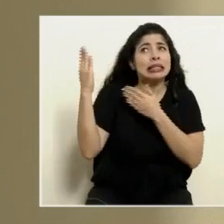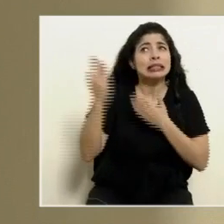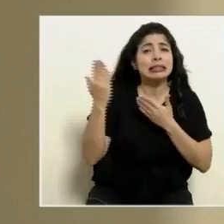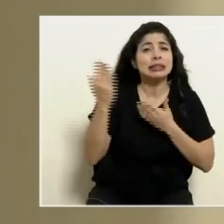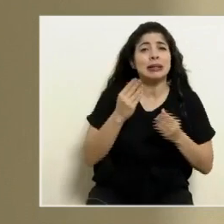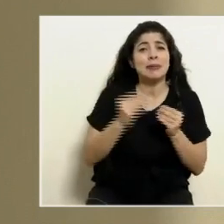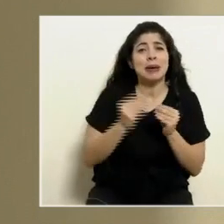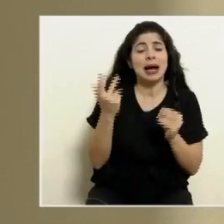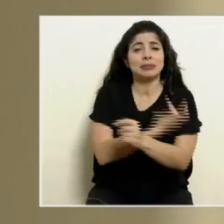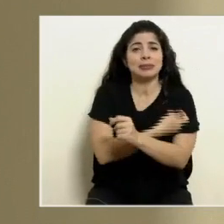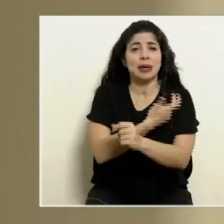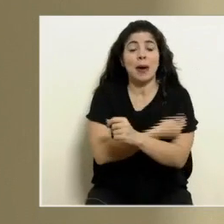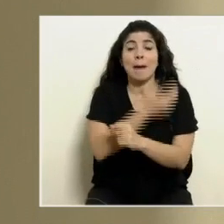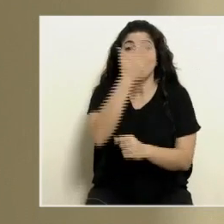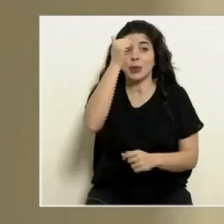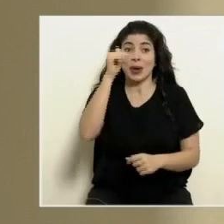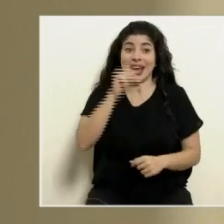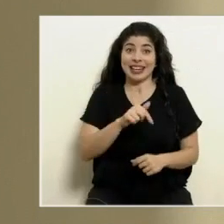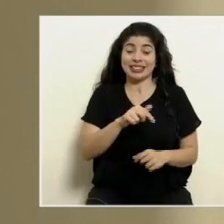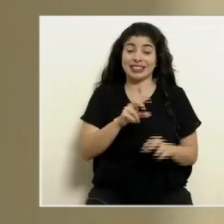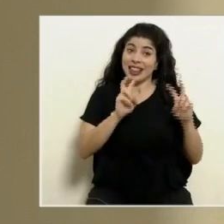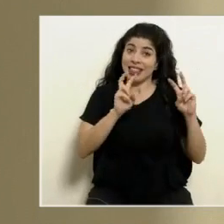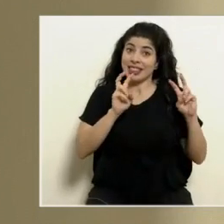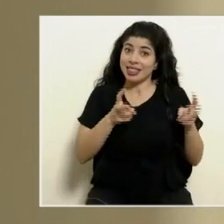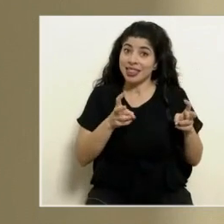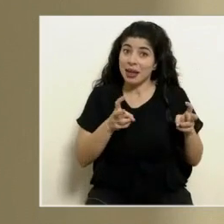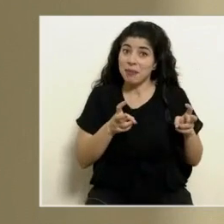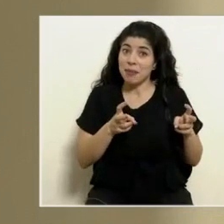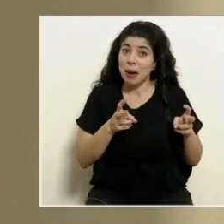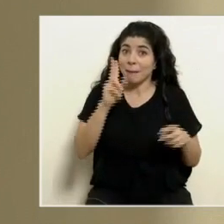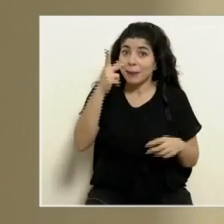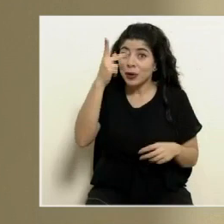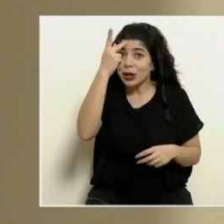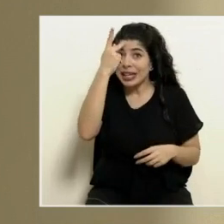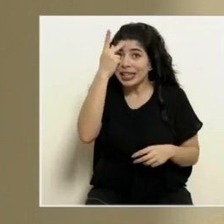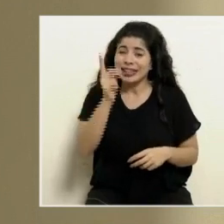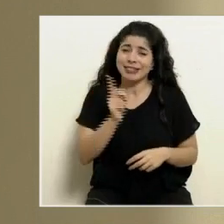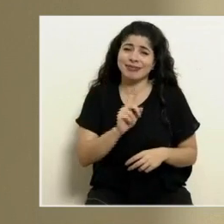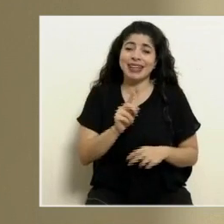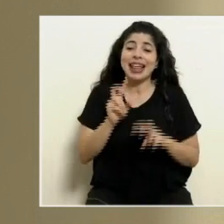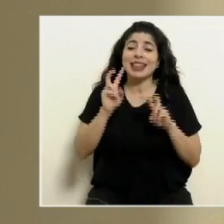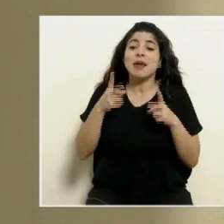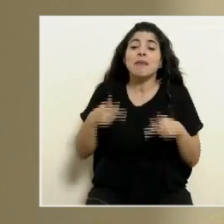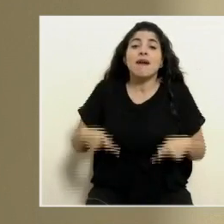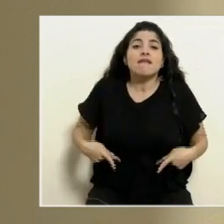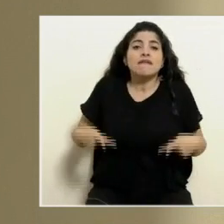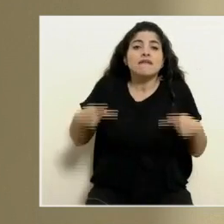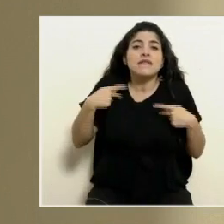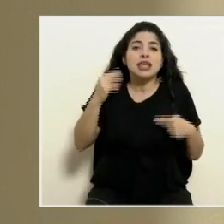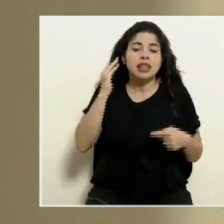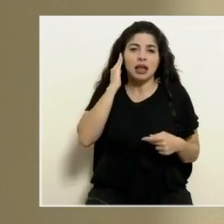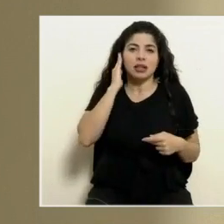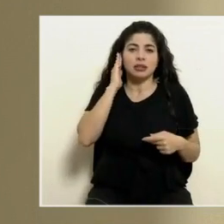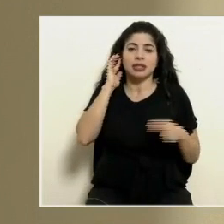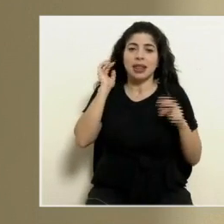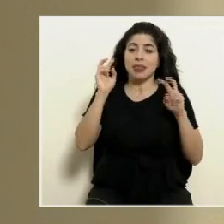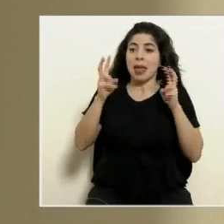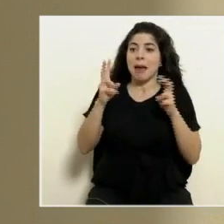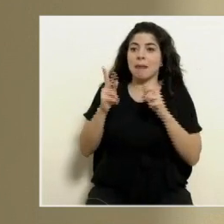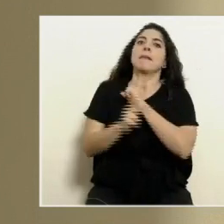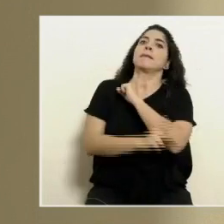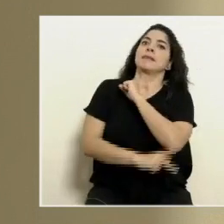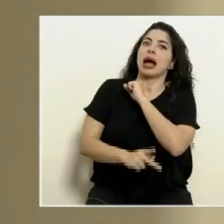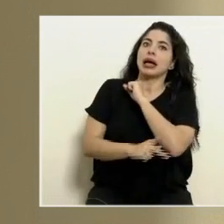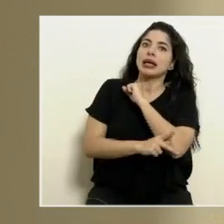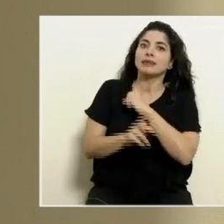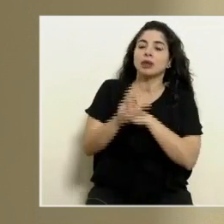dosis, porque esto muy lejos de ser un tema político, es un tema de vidas, es un tema de país, es un tema de poner a